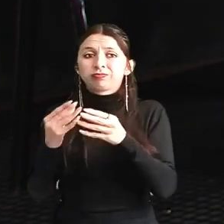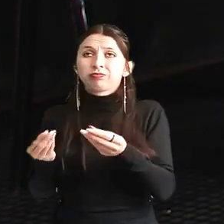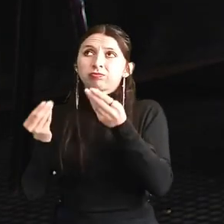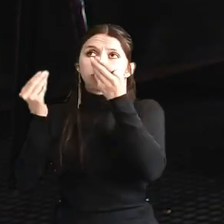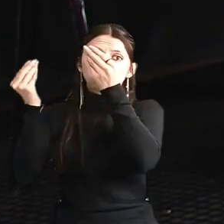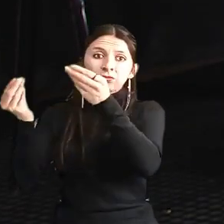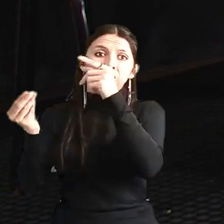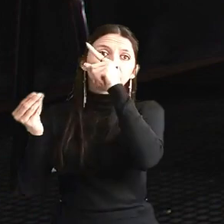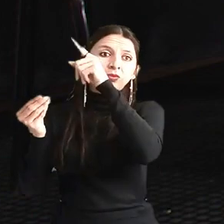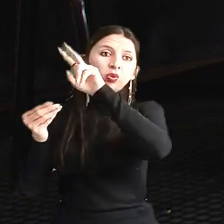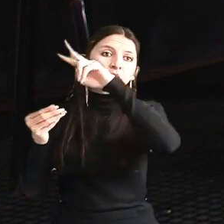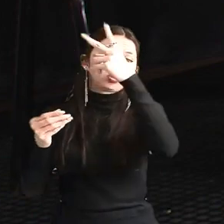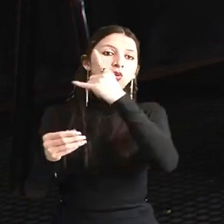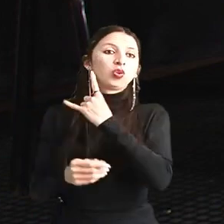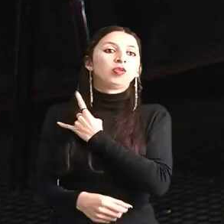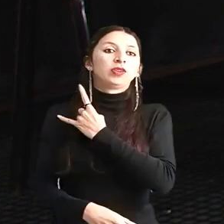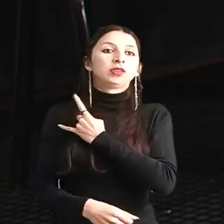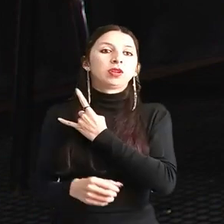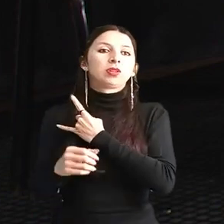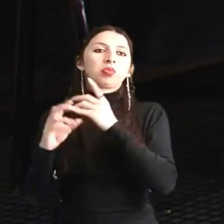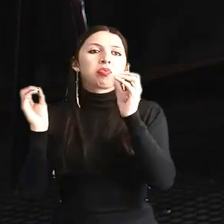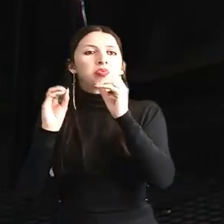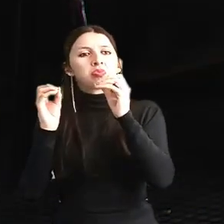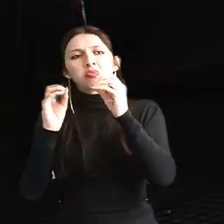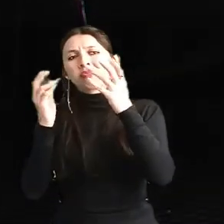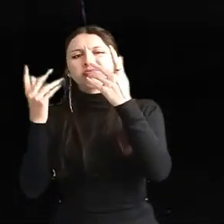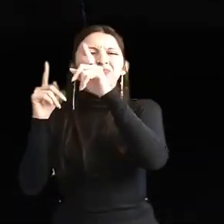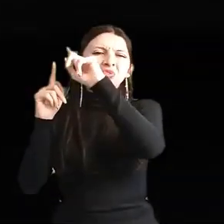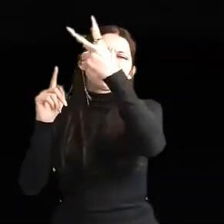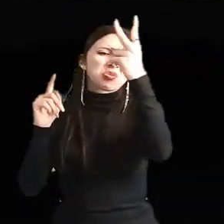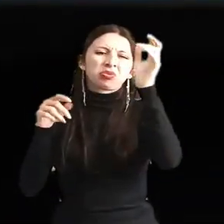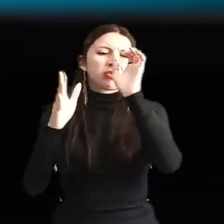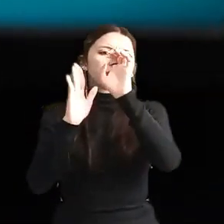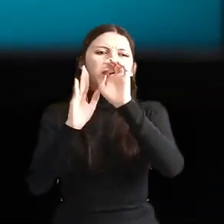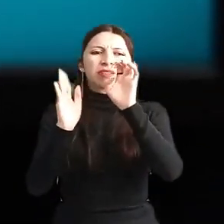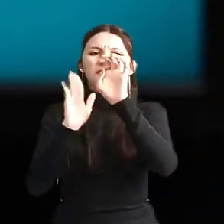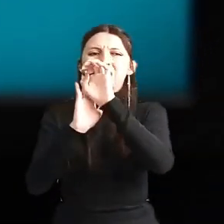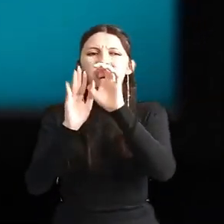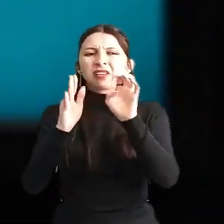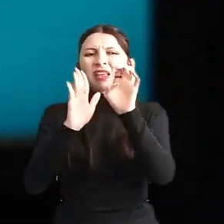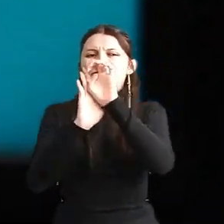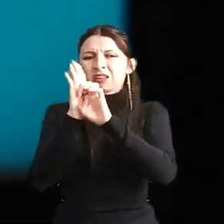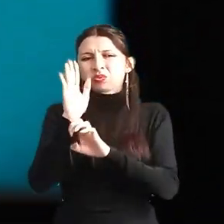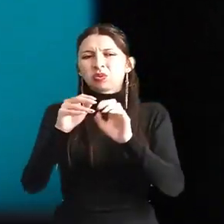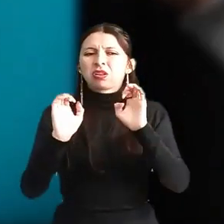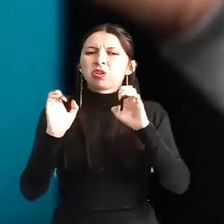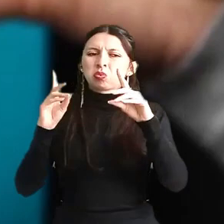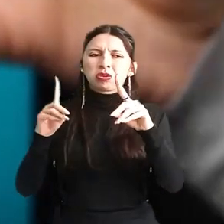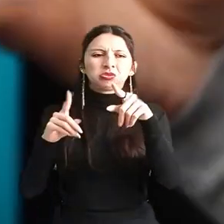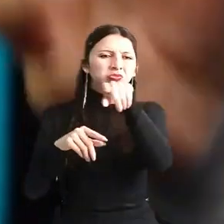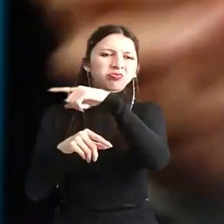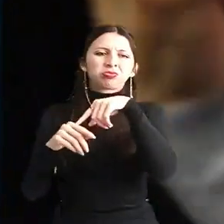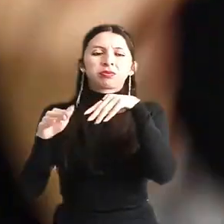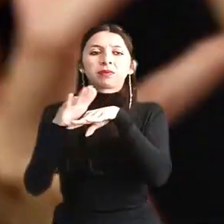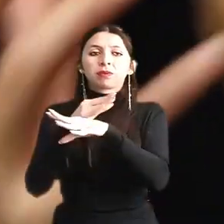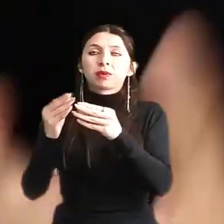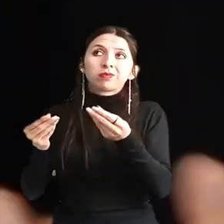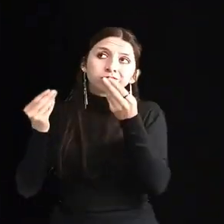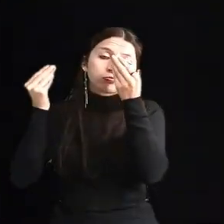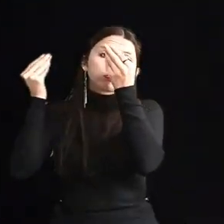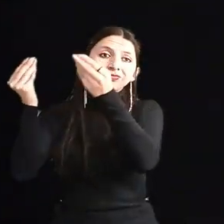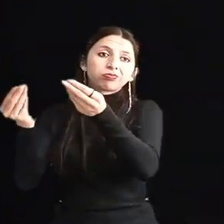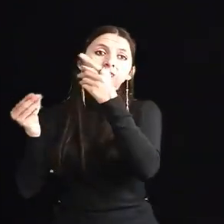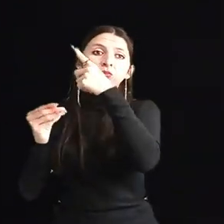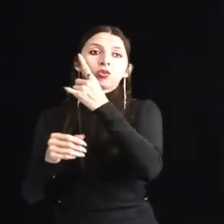a otras universidades o también a otras instituciones educativas para que puedan hacer parte de esa